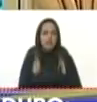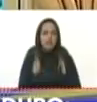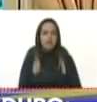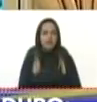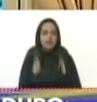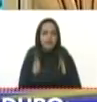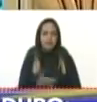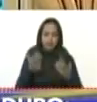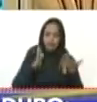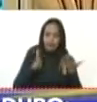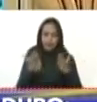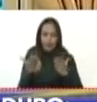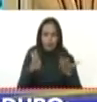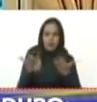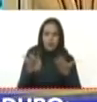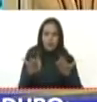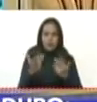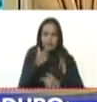Comparaciones sencillas.